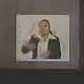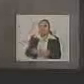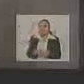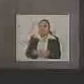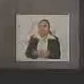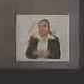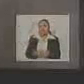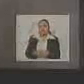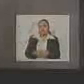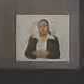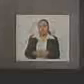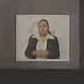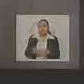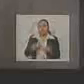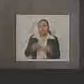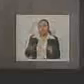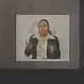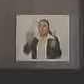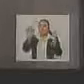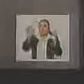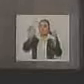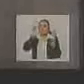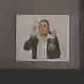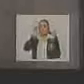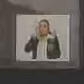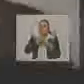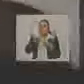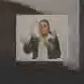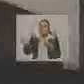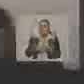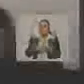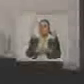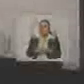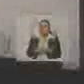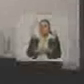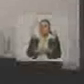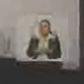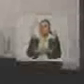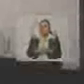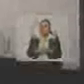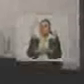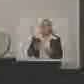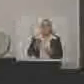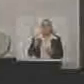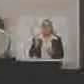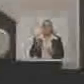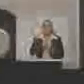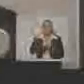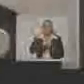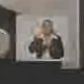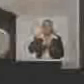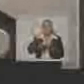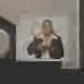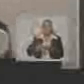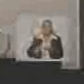el candidato de Movimiento Ciudadano. Adelante. La transparencia no es